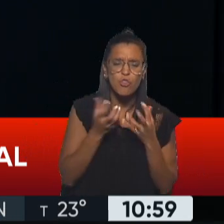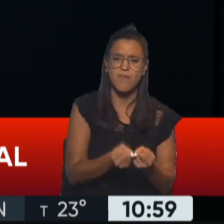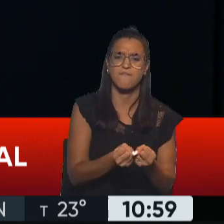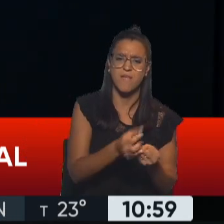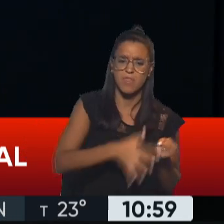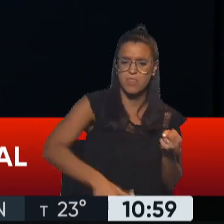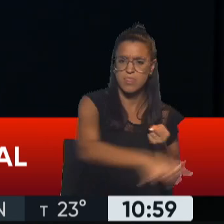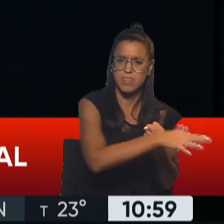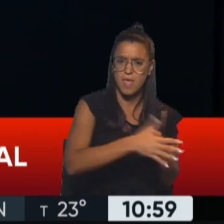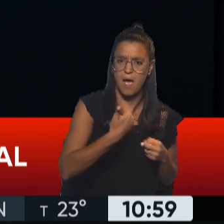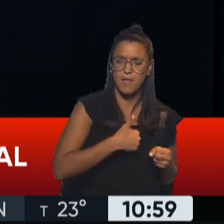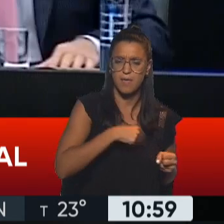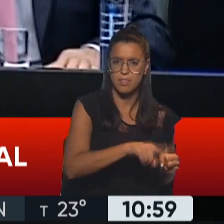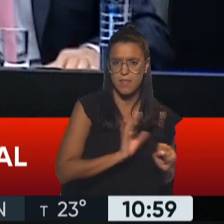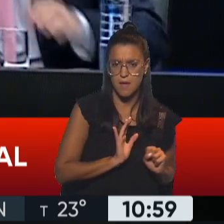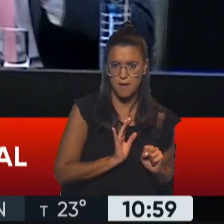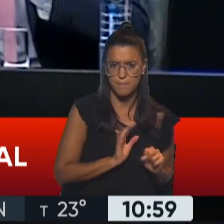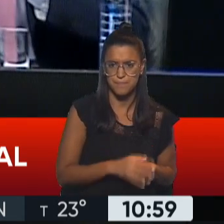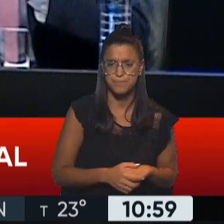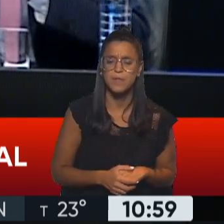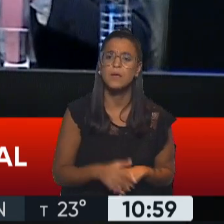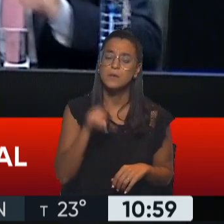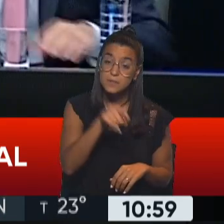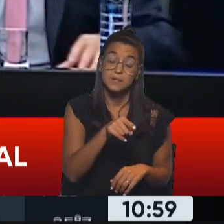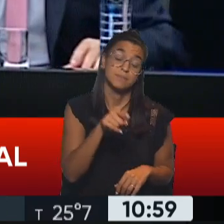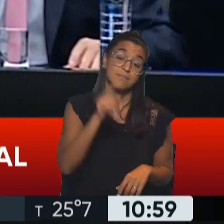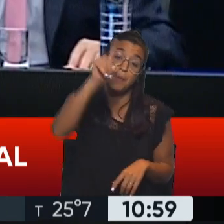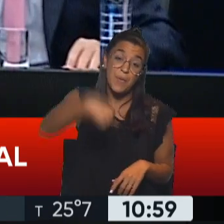intereses de nuestra nación. Y este